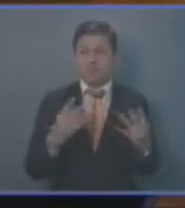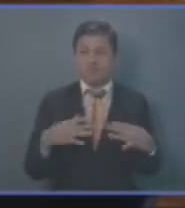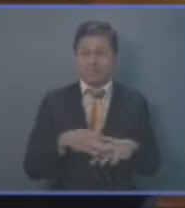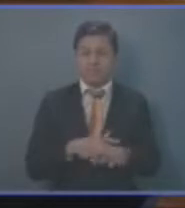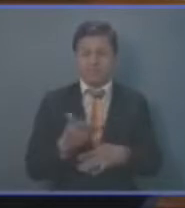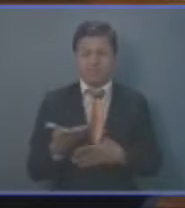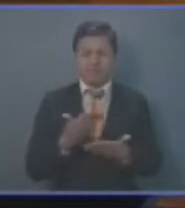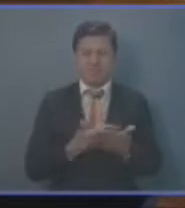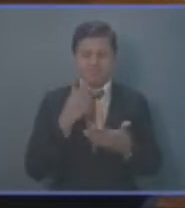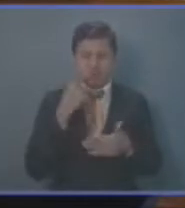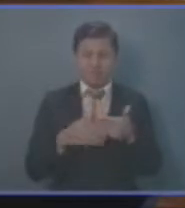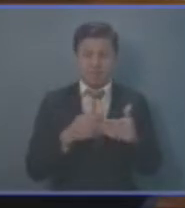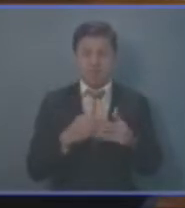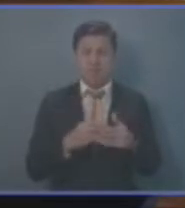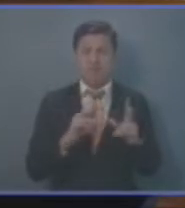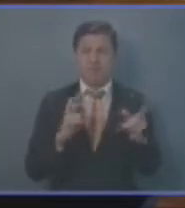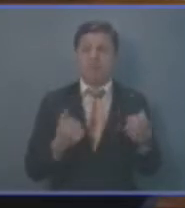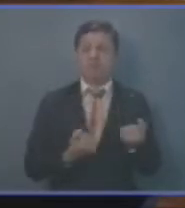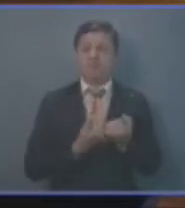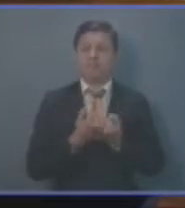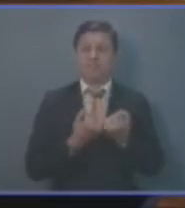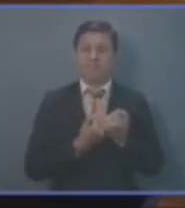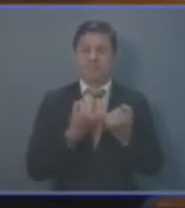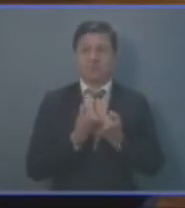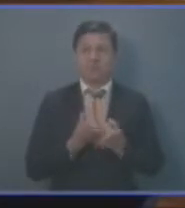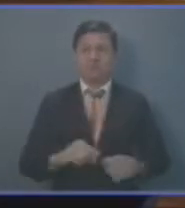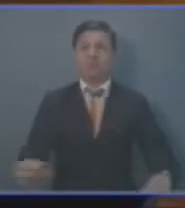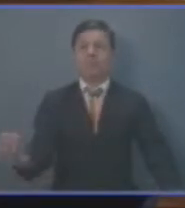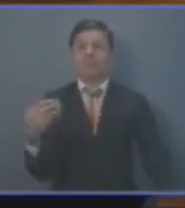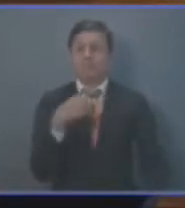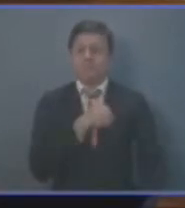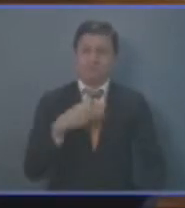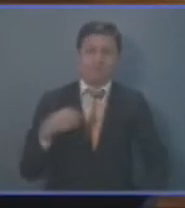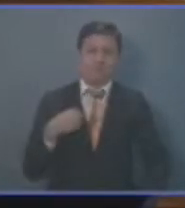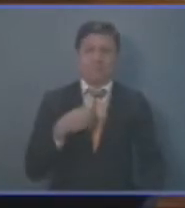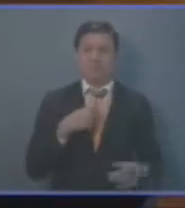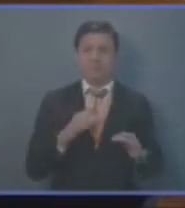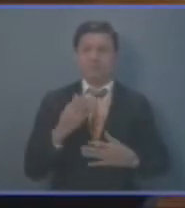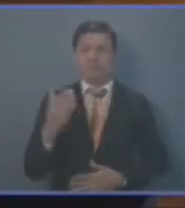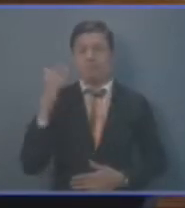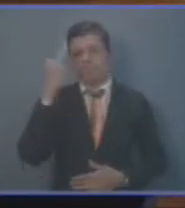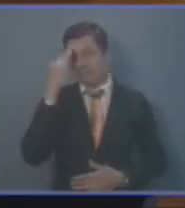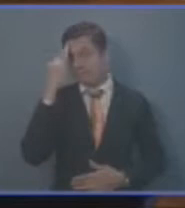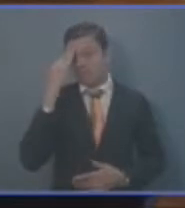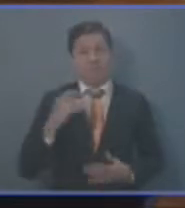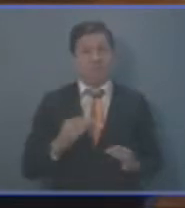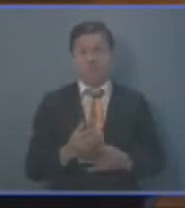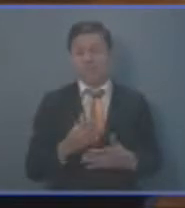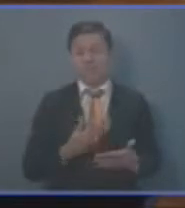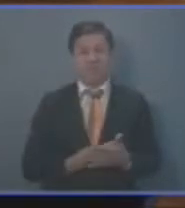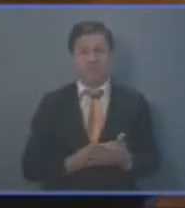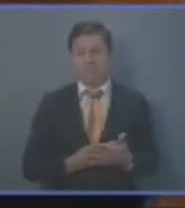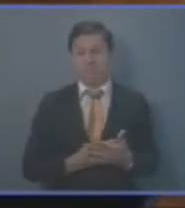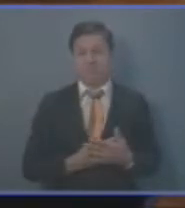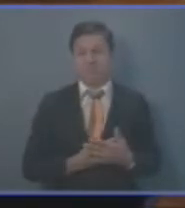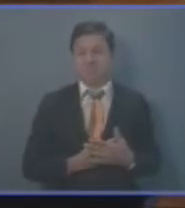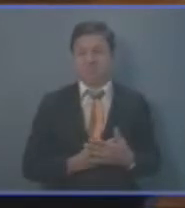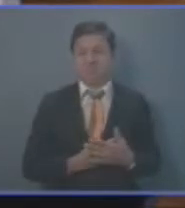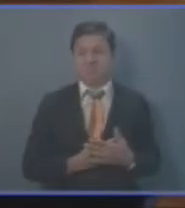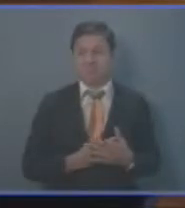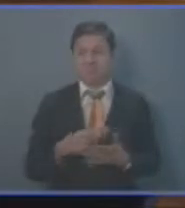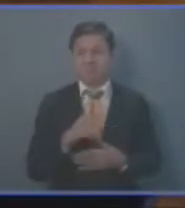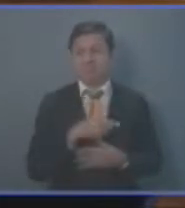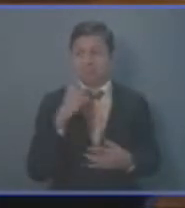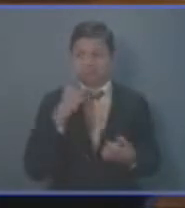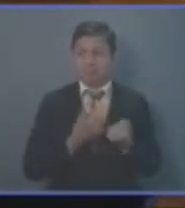pediatría, ginecobstetricia, odontología, salud mental, traumatología, geriatría y